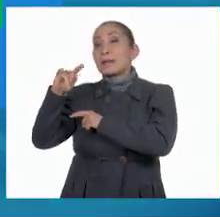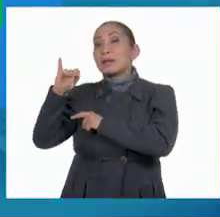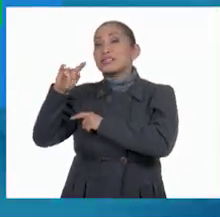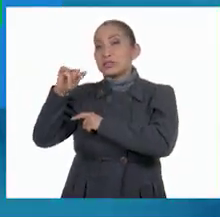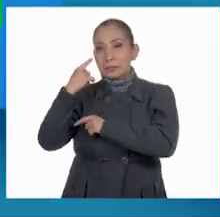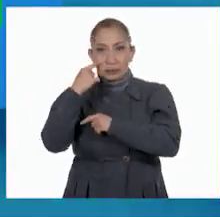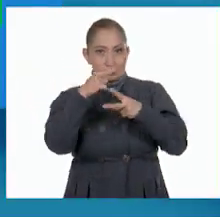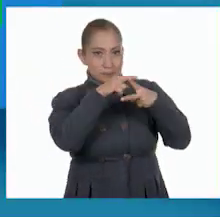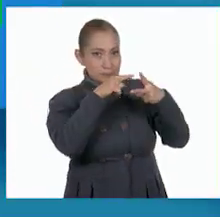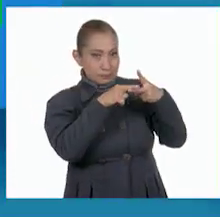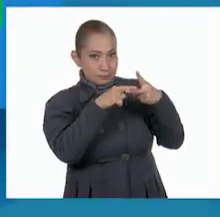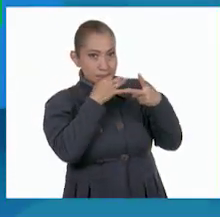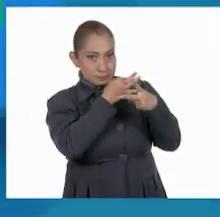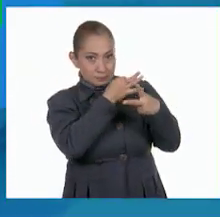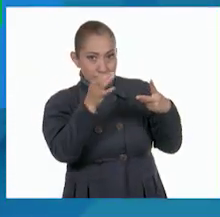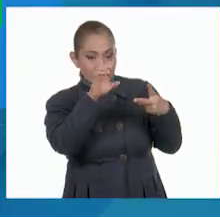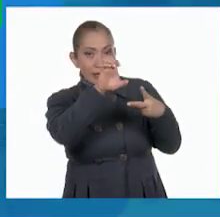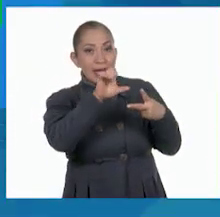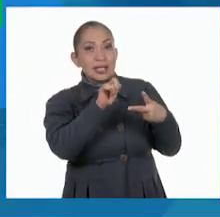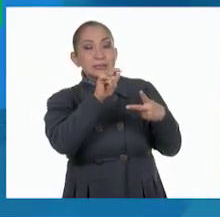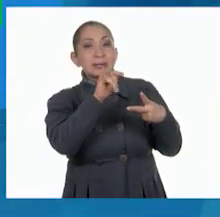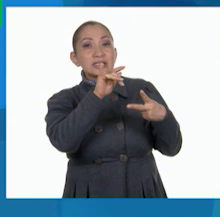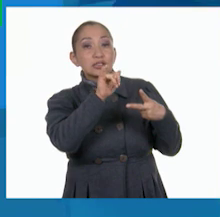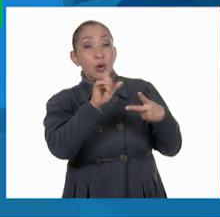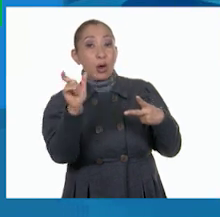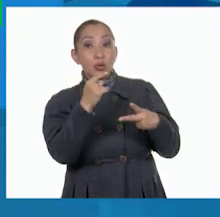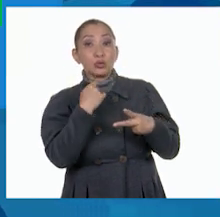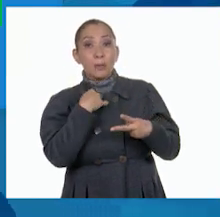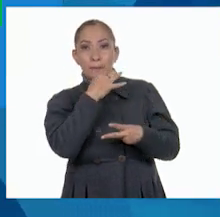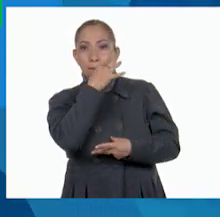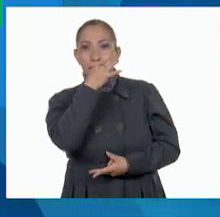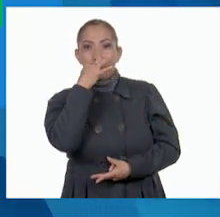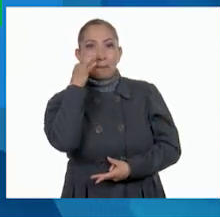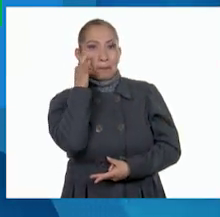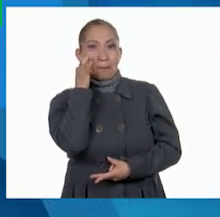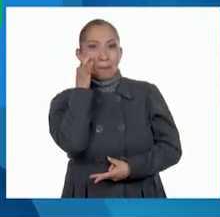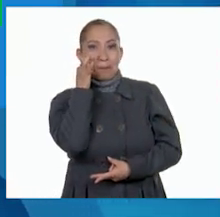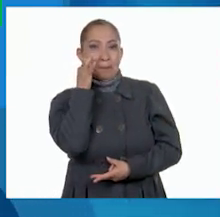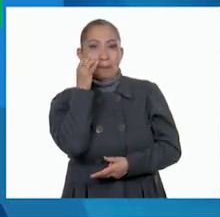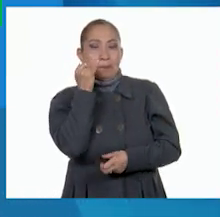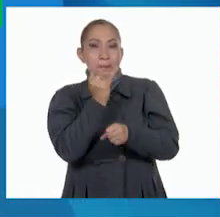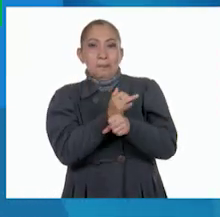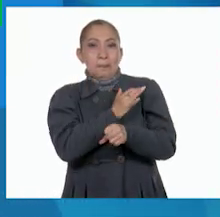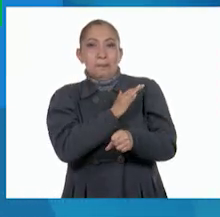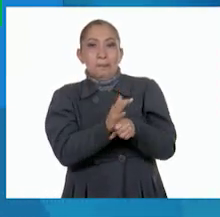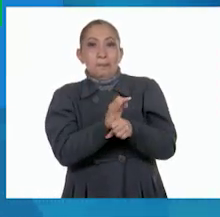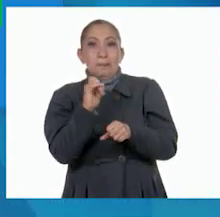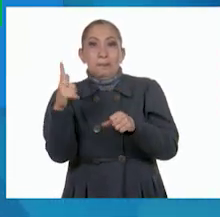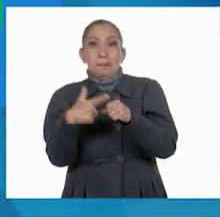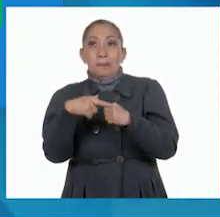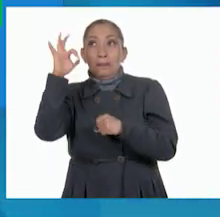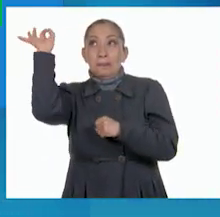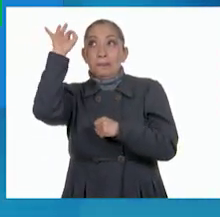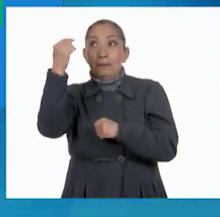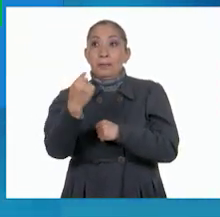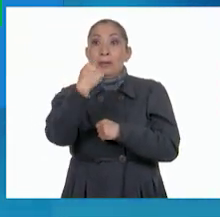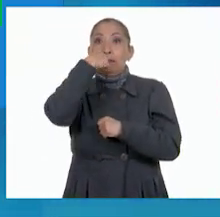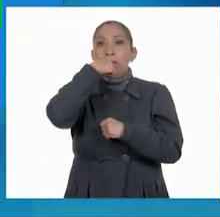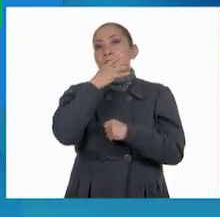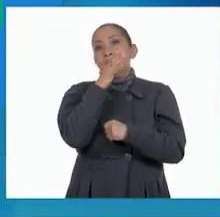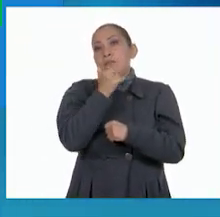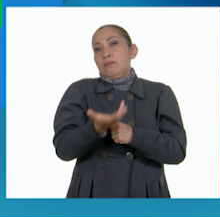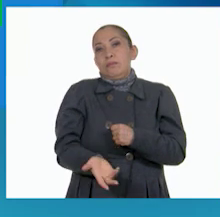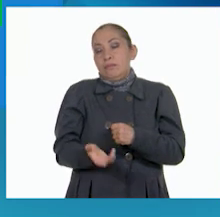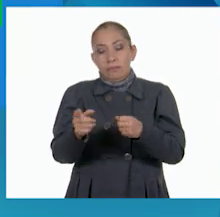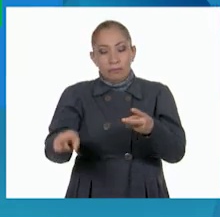Ahí dice, en mensaje explícito, al cerrar la boca no es posible que entre alguna mosca. La